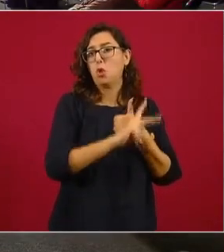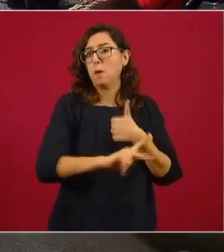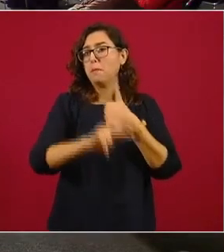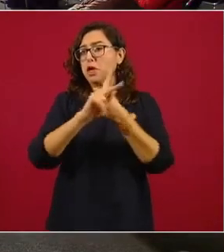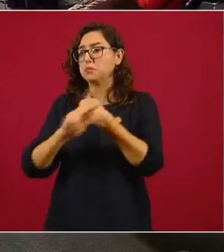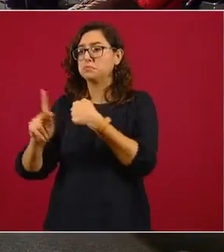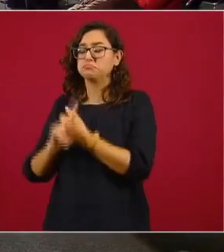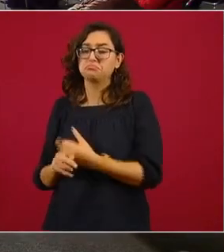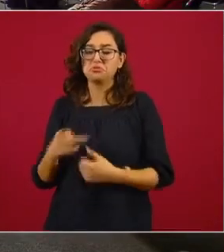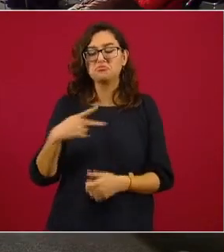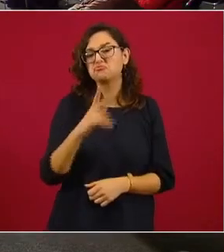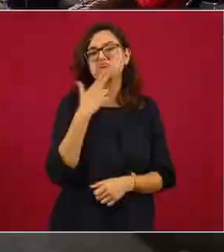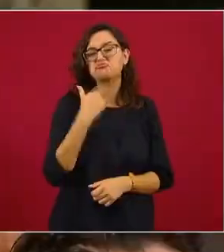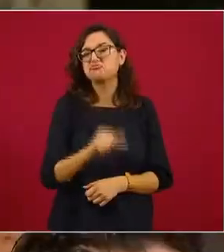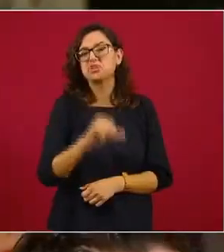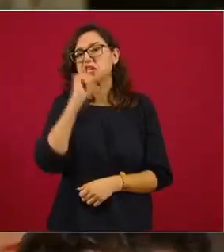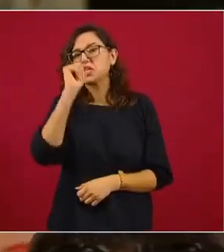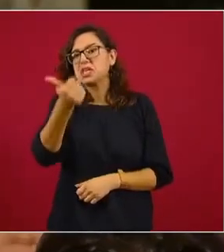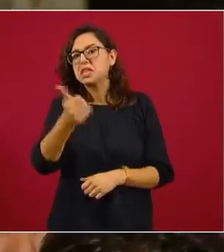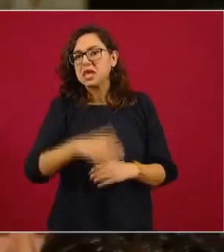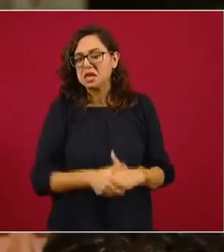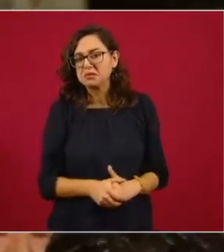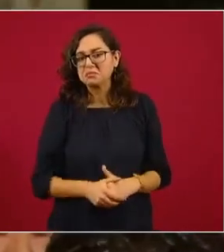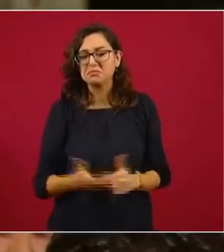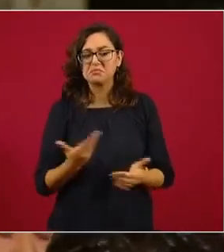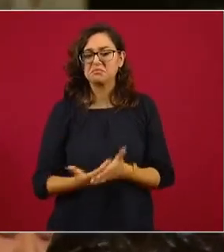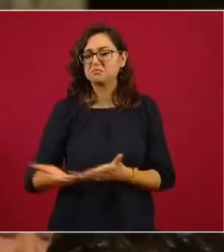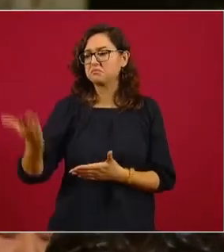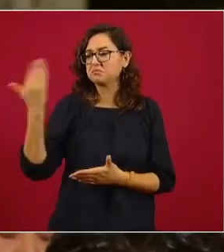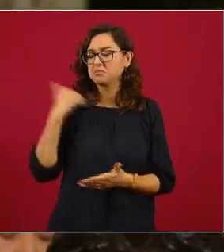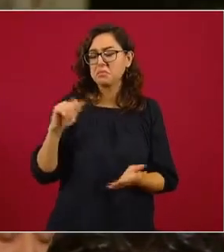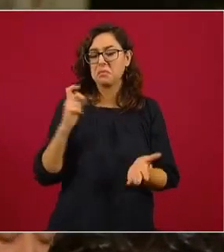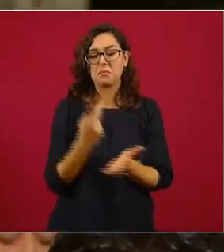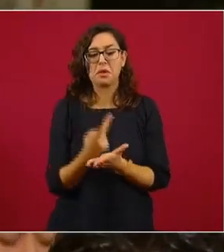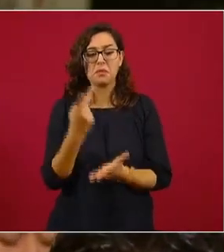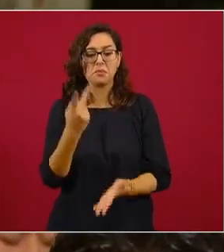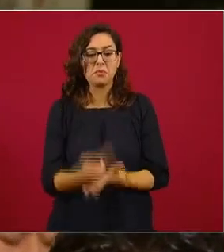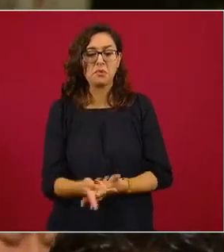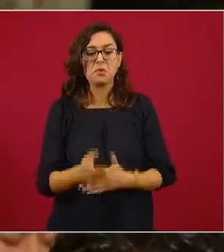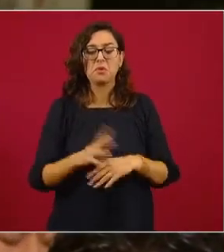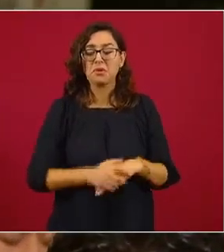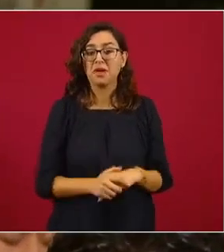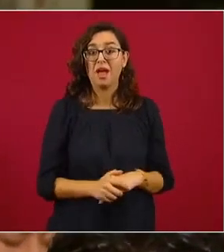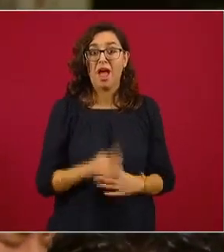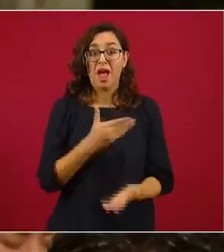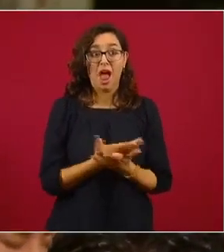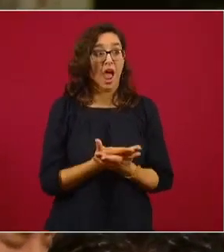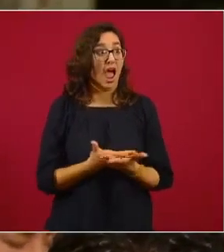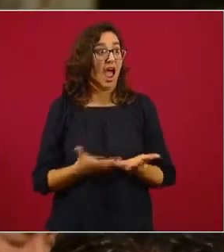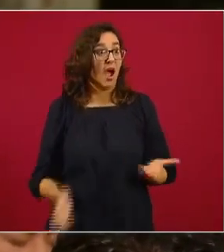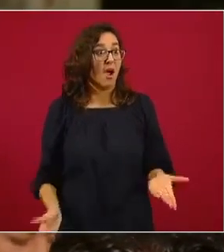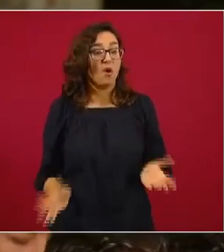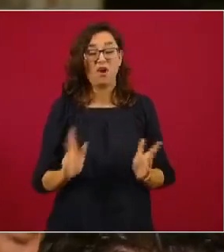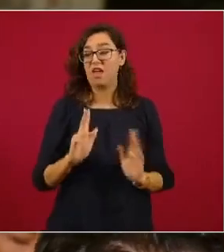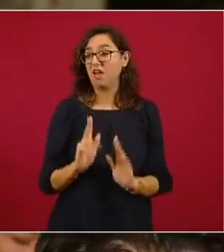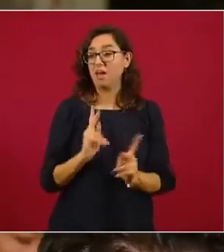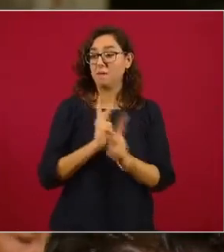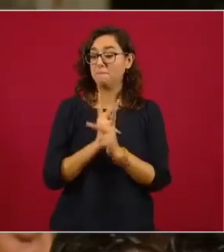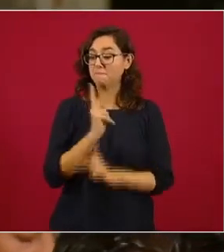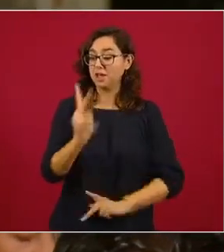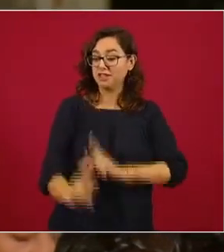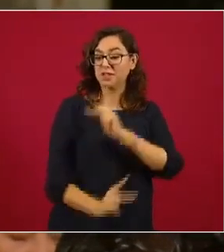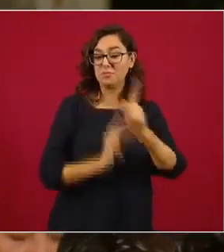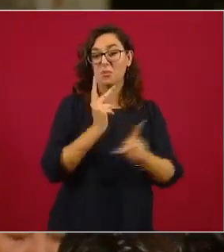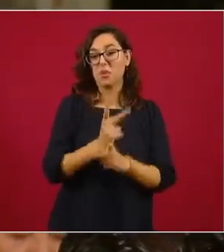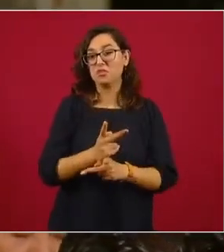de cuotas. Algunos de ellos por primera vez salen del país y es muy fácil salir con un pasaporte diplomático, tener quien te reciba en el